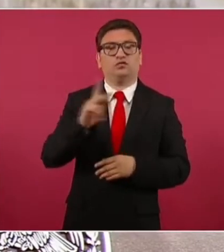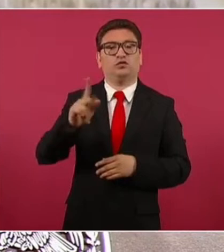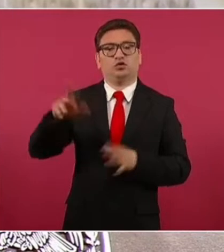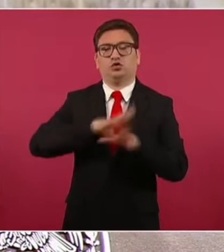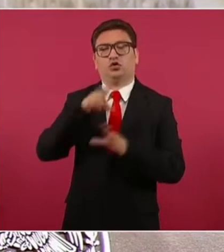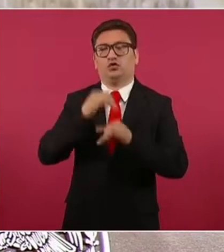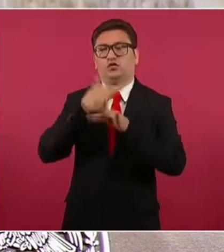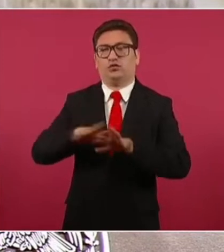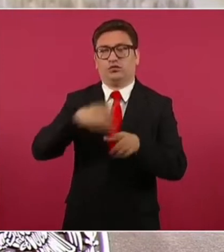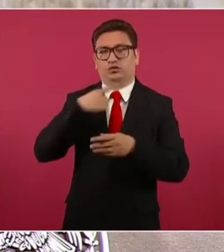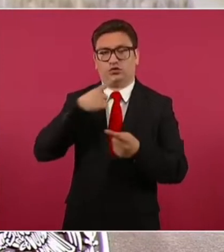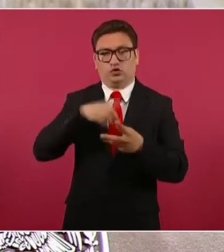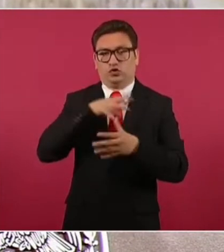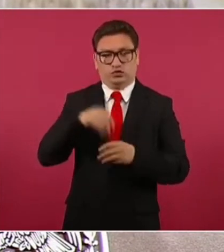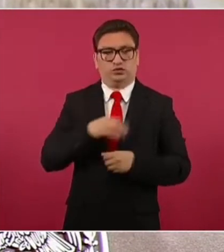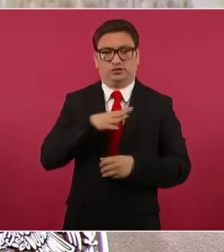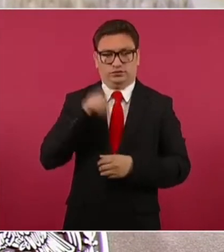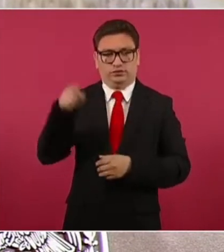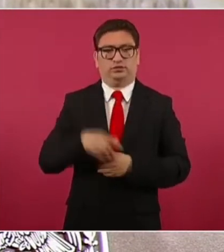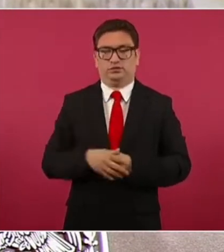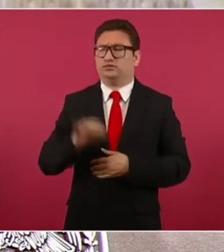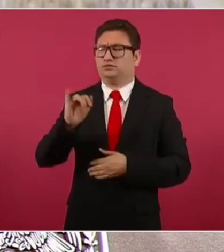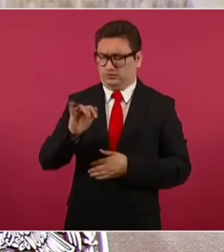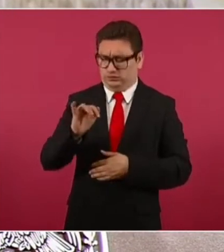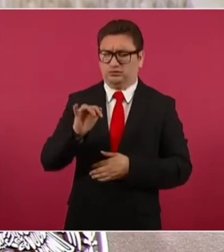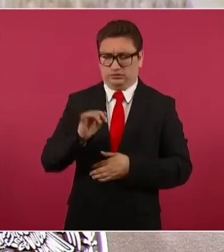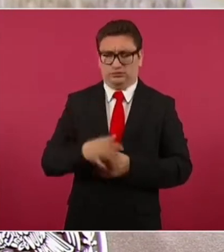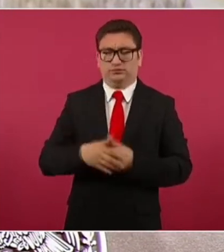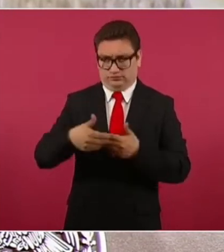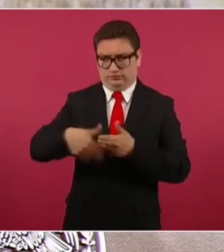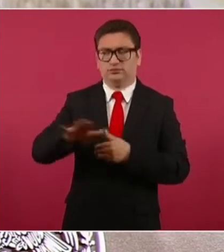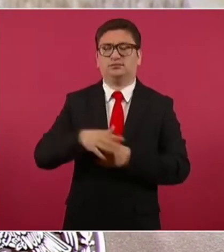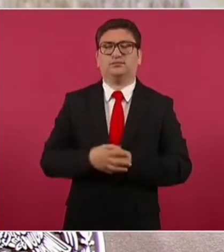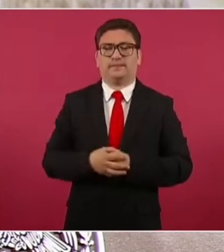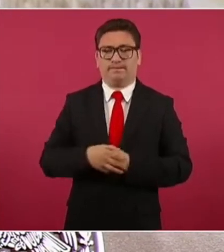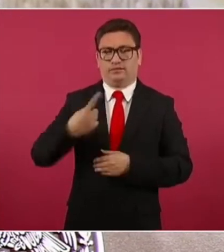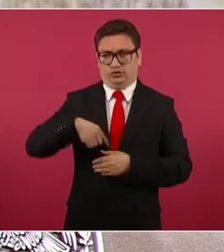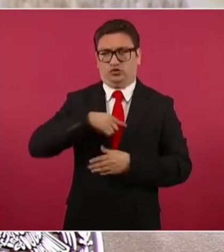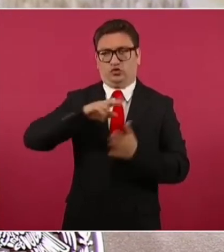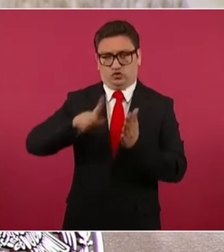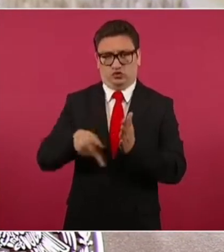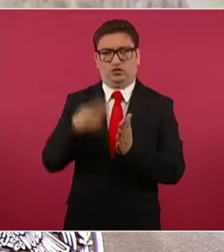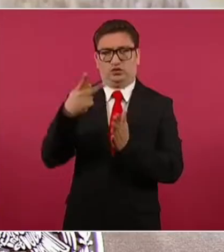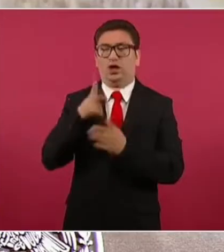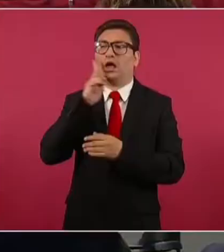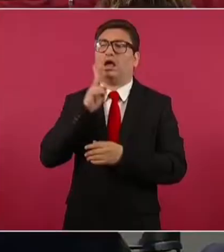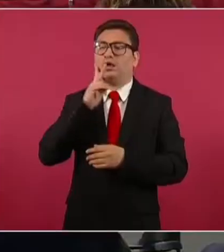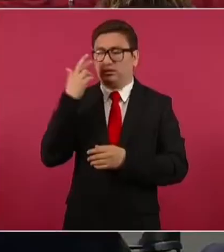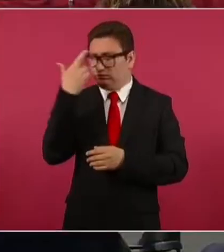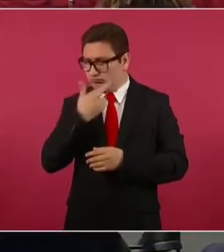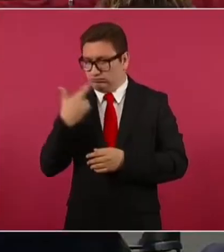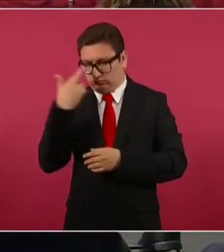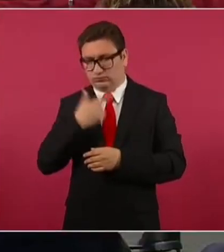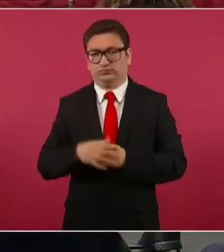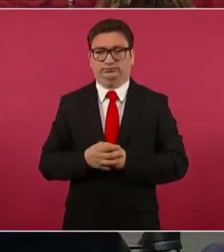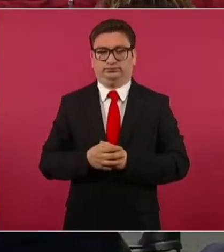que he denunciado aquí en la mañanera. Sí, lo vamos a volver a revisar.